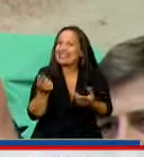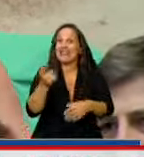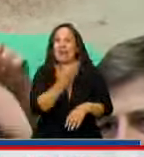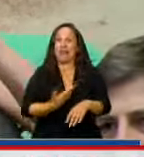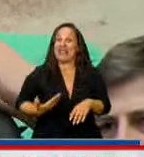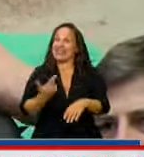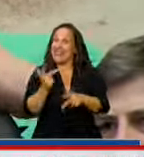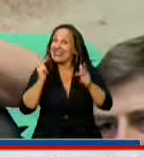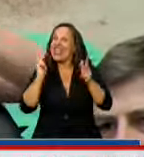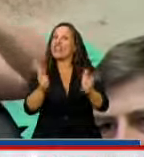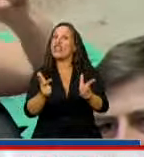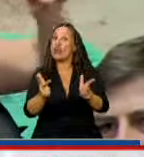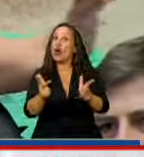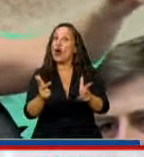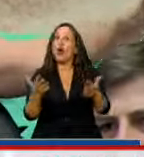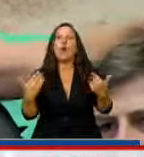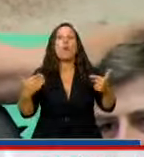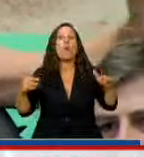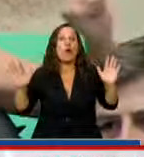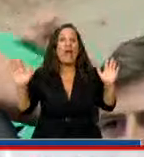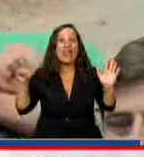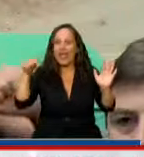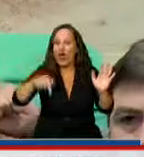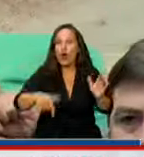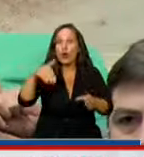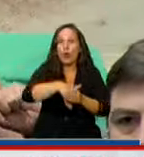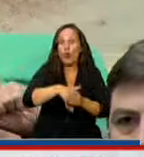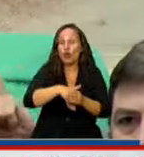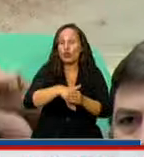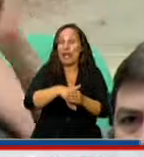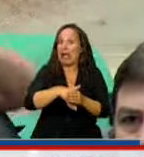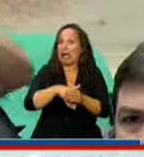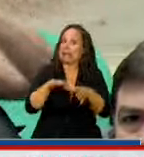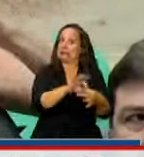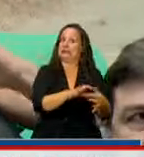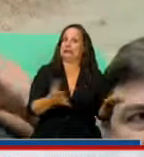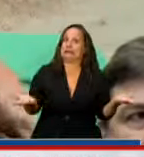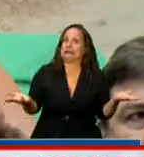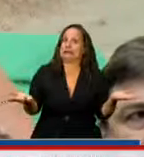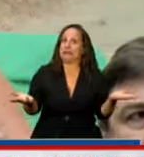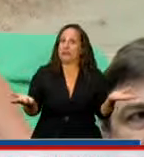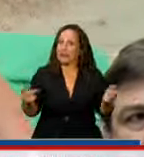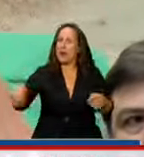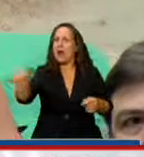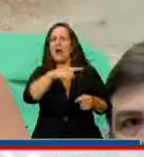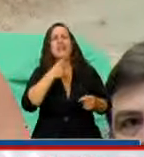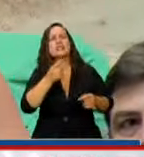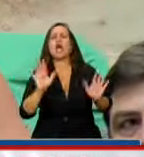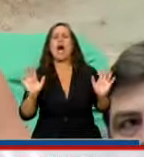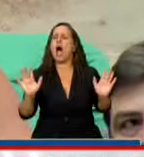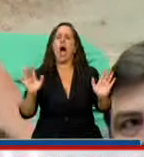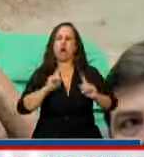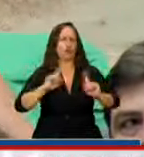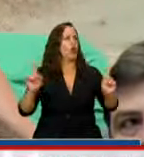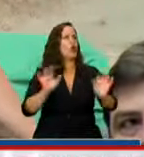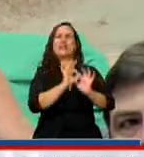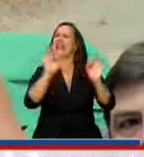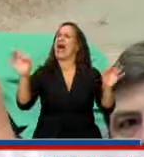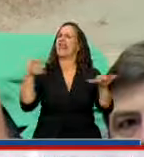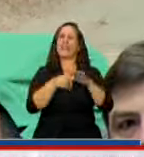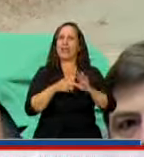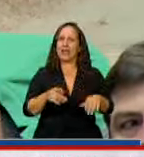pero te voto todo o no te voto nada? Eso es todo negociación política. Los legisladores pueden votar algunas cosas de la ley y otras